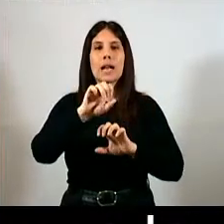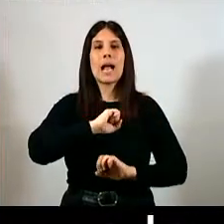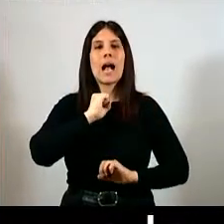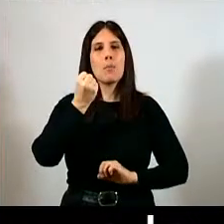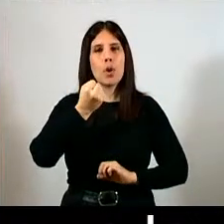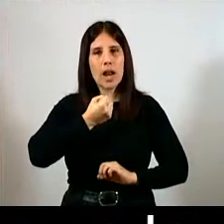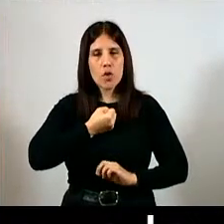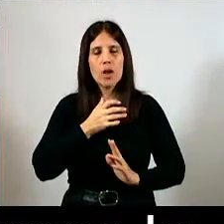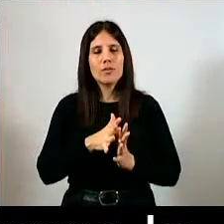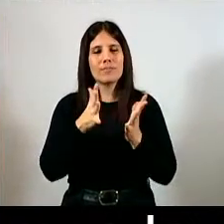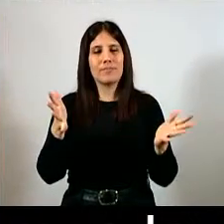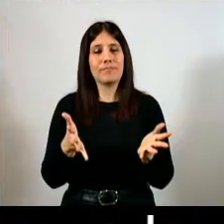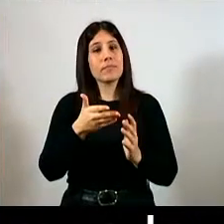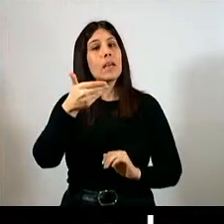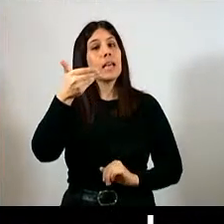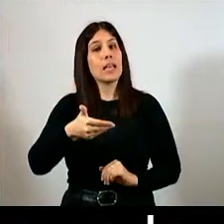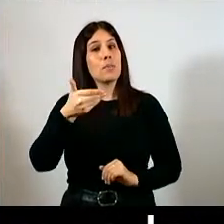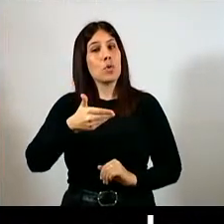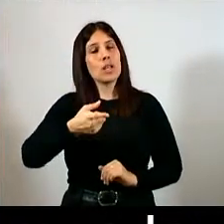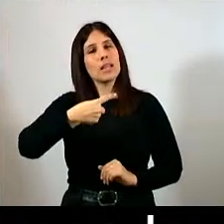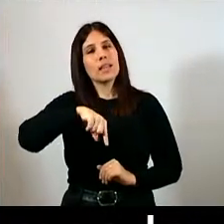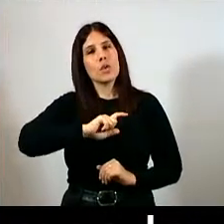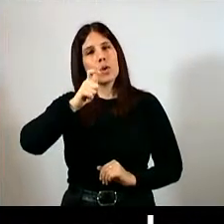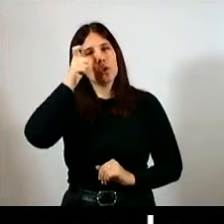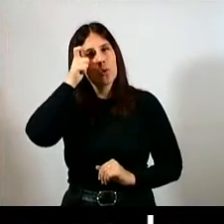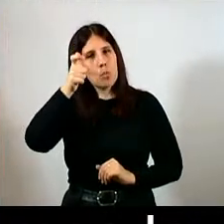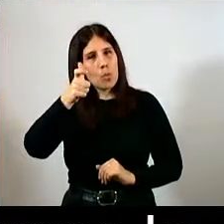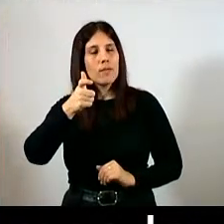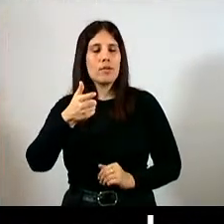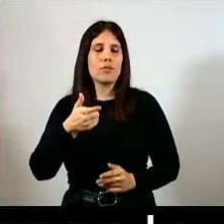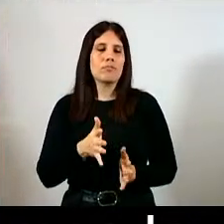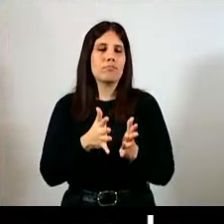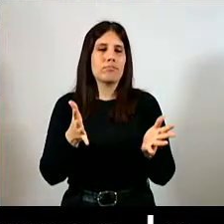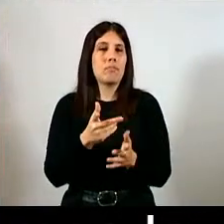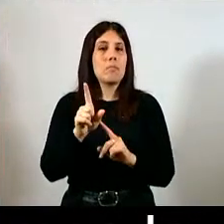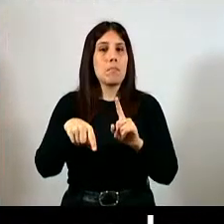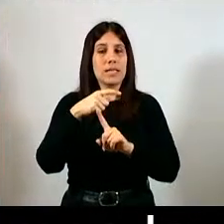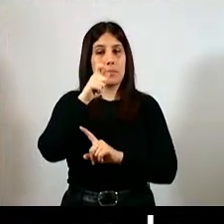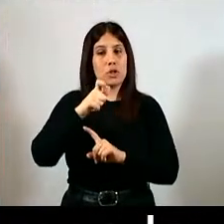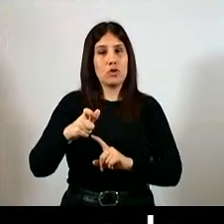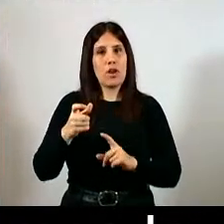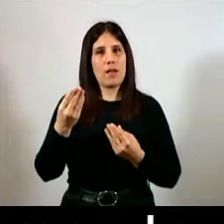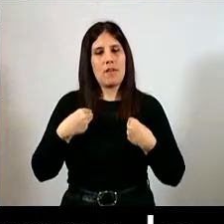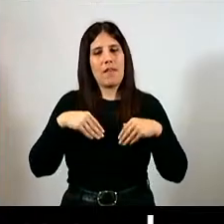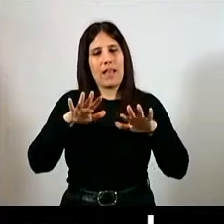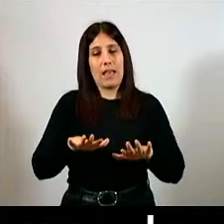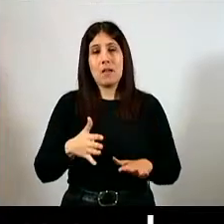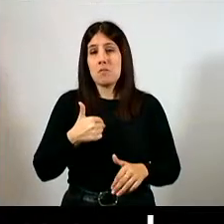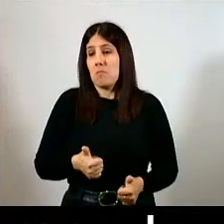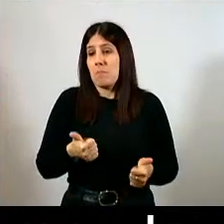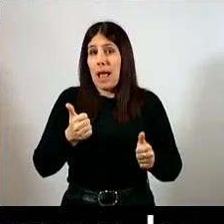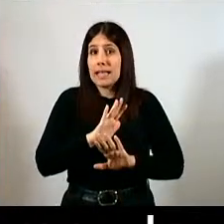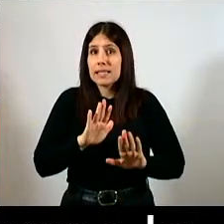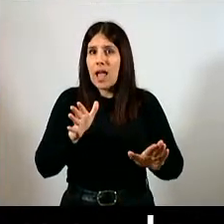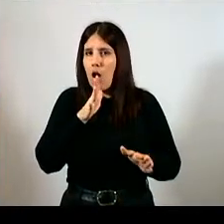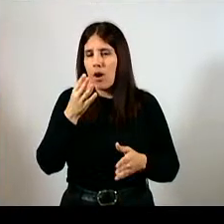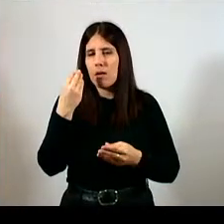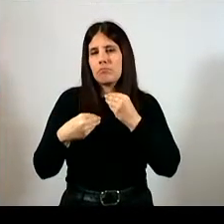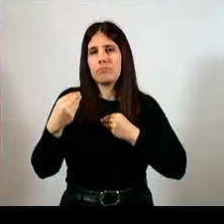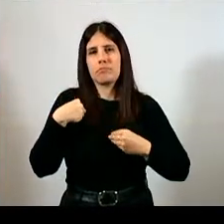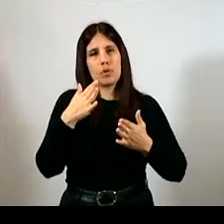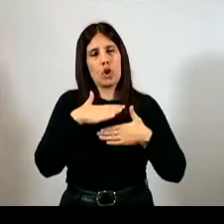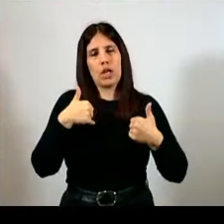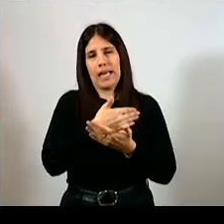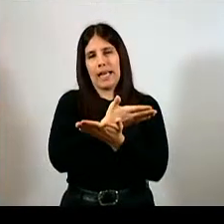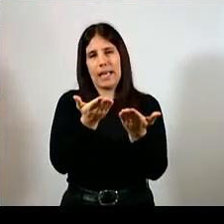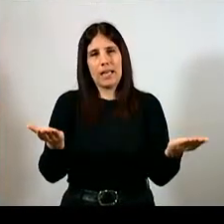importante para el desarrollo de nuestros pueblos y el freno a la despoblación. Por mi parte es todo esto. Me pongo a su disposición si